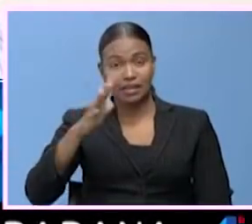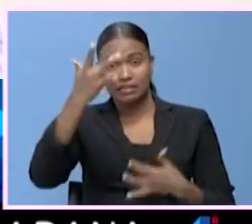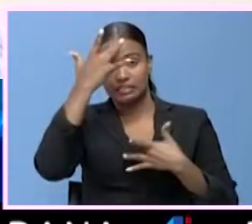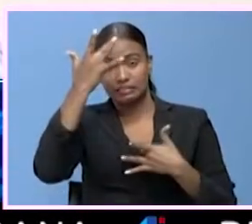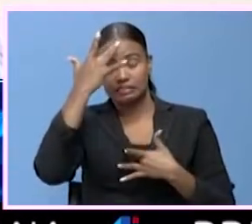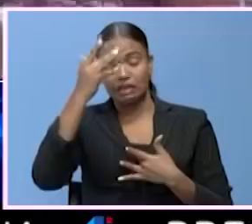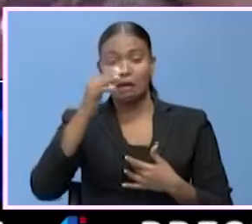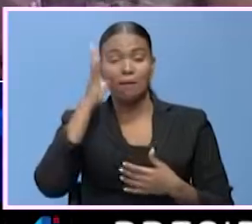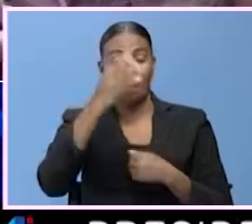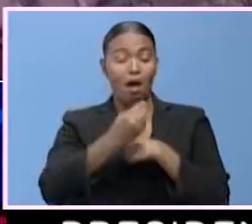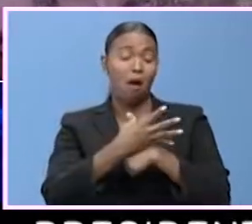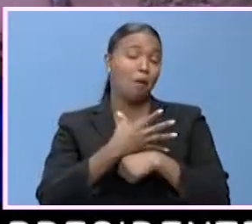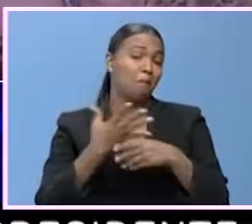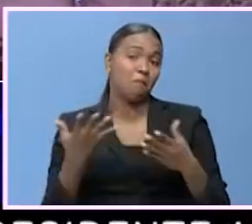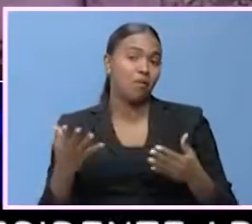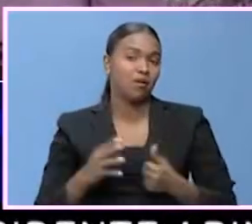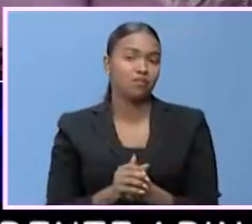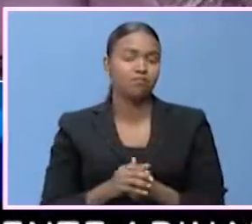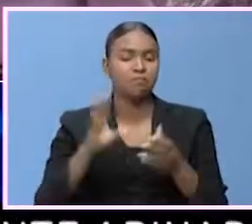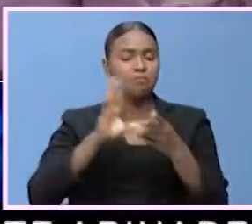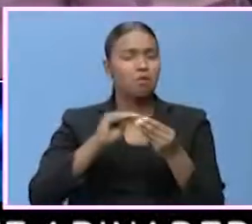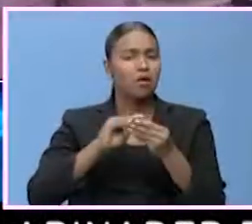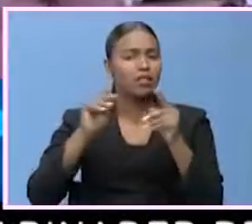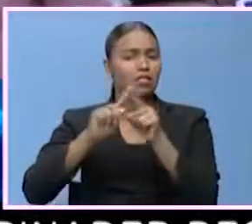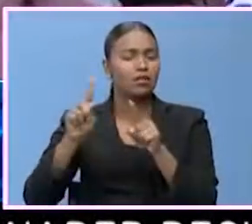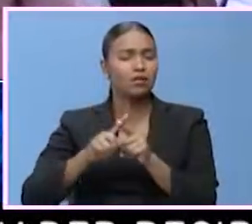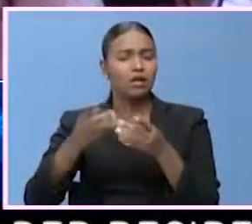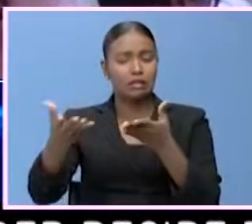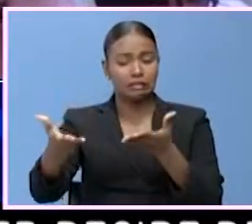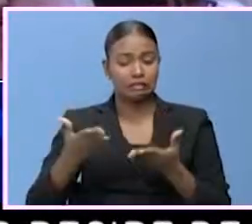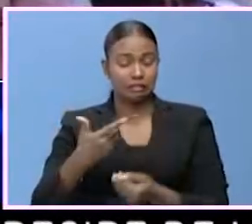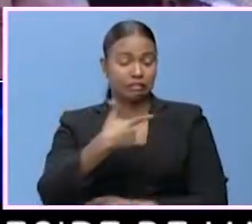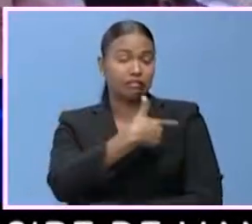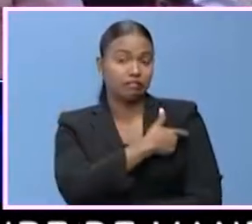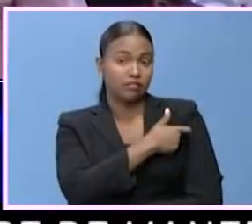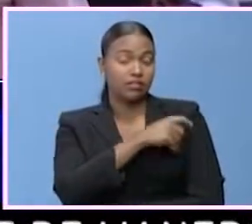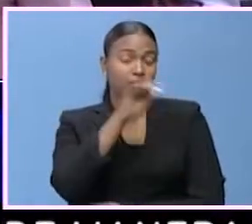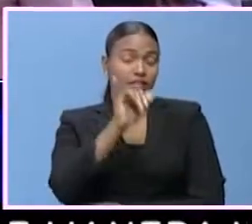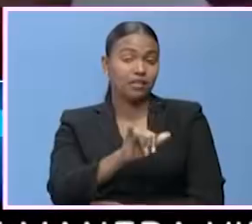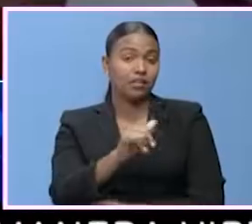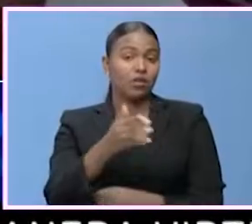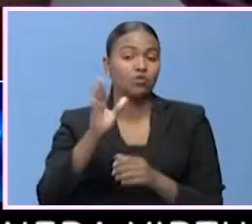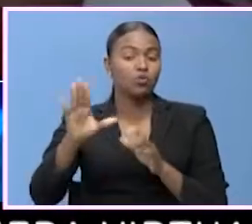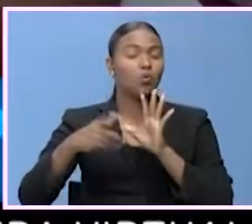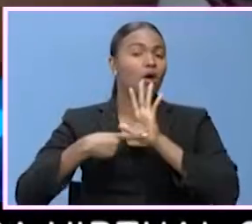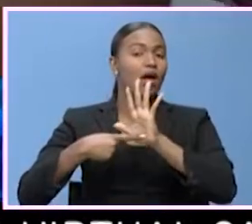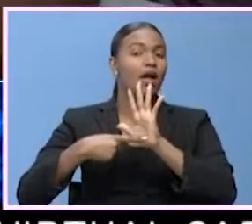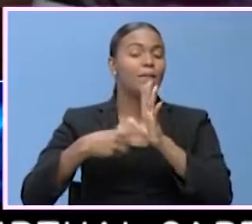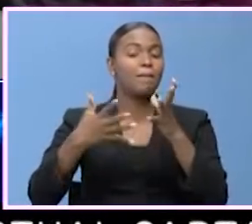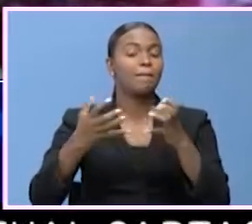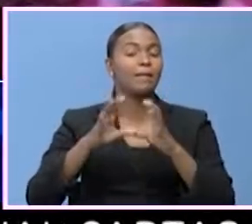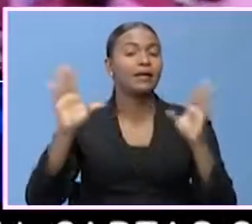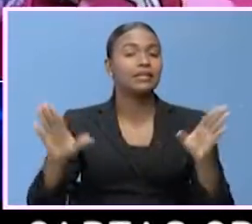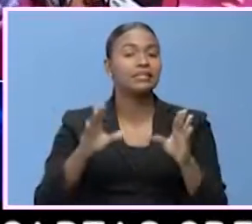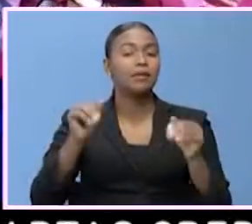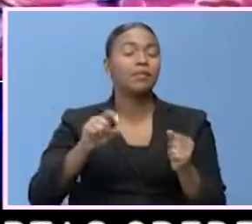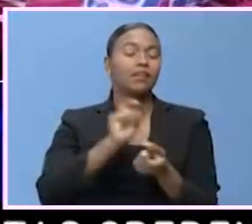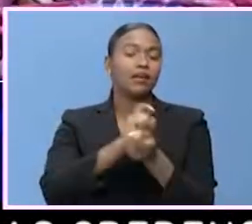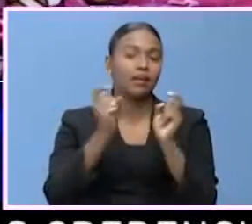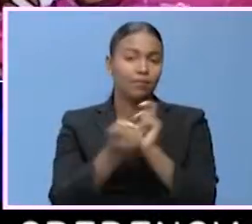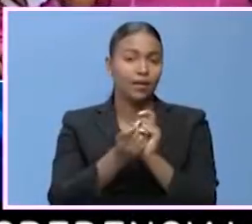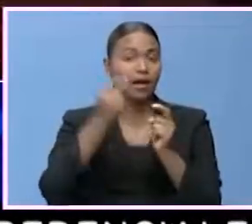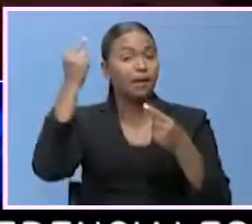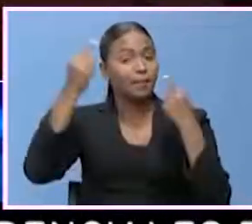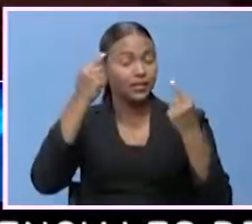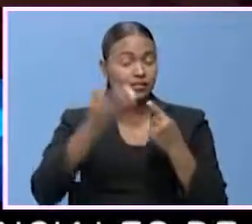no me va a llegar. Ante la renuencia de algunos de recibir la vacuna, estos con su ejemplo esperan hacerles cambiar de